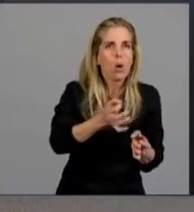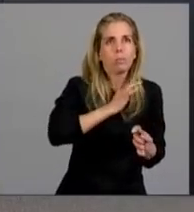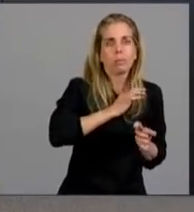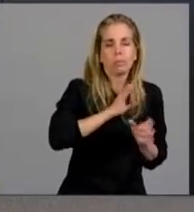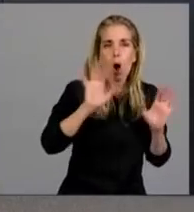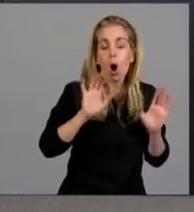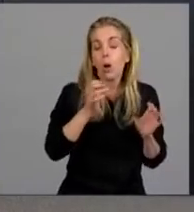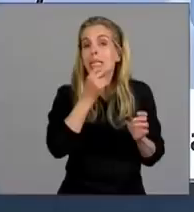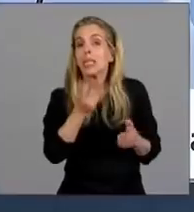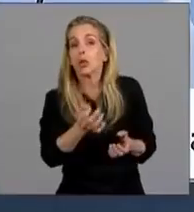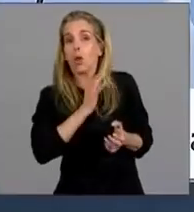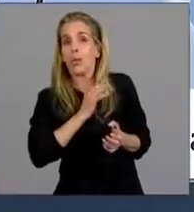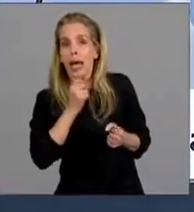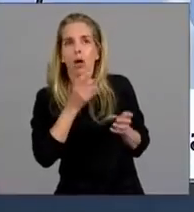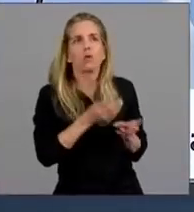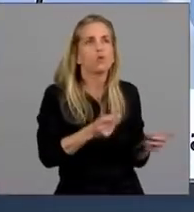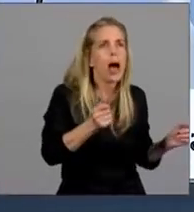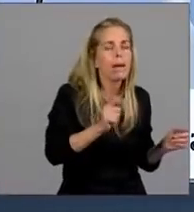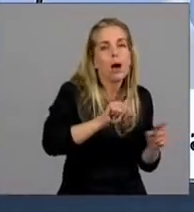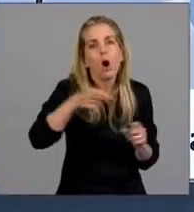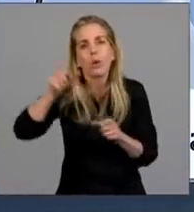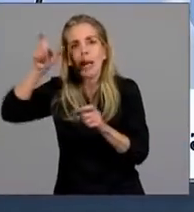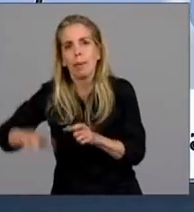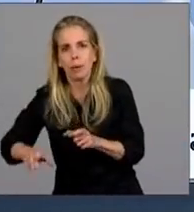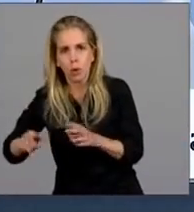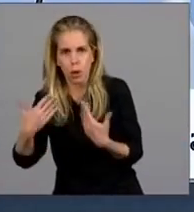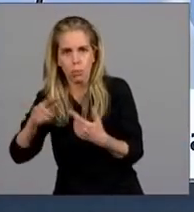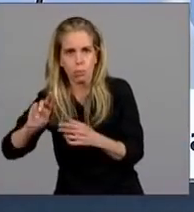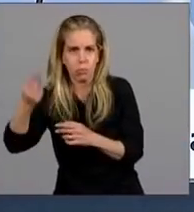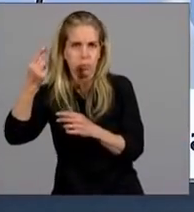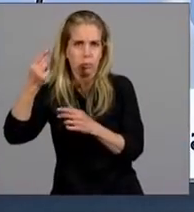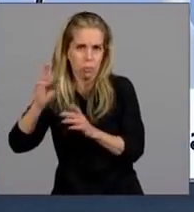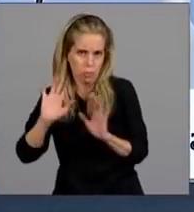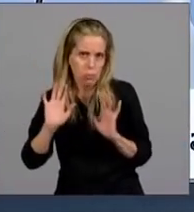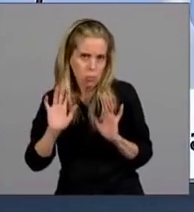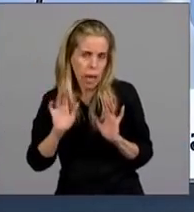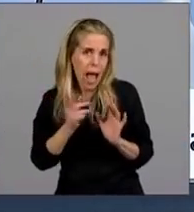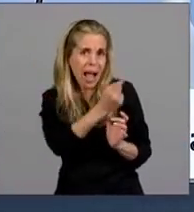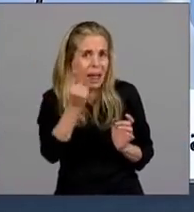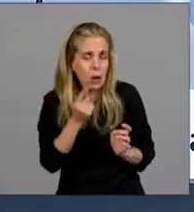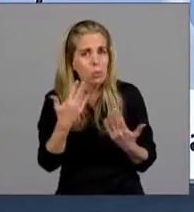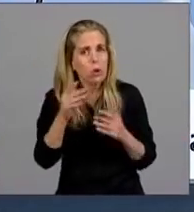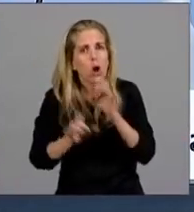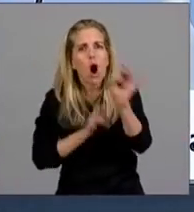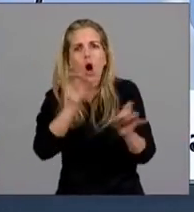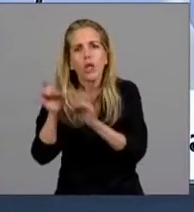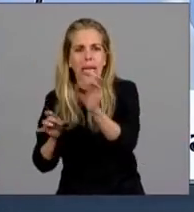ser grave, sabemos que podemos estar también contagiando a los demás y es lo que tenemos que evitar a toda costa. Muchísimas gracias.